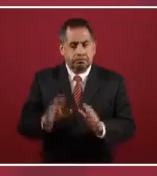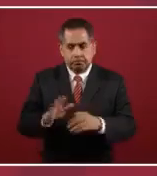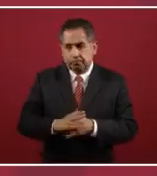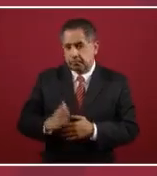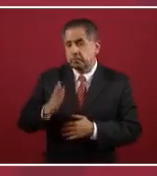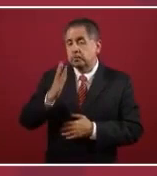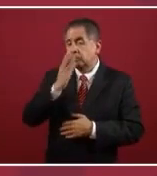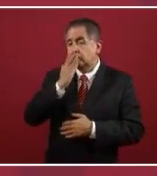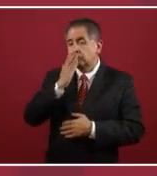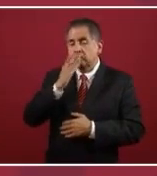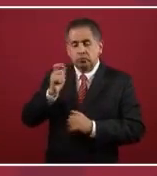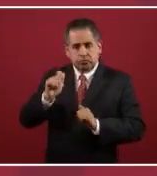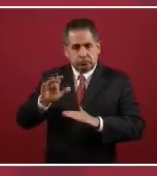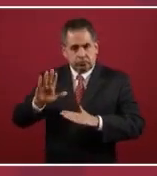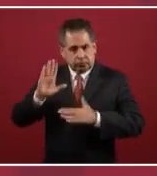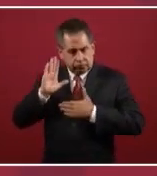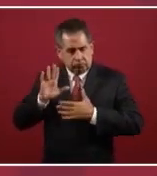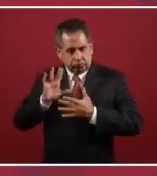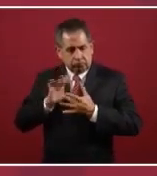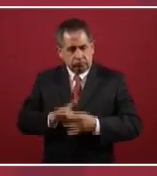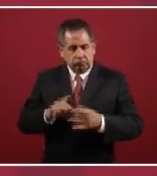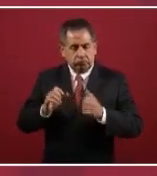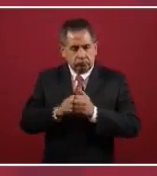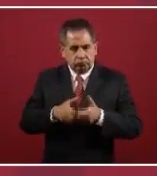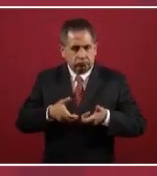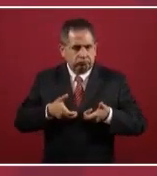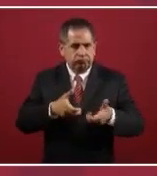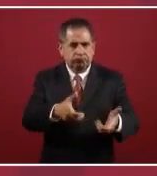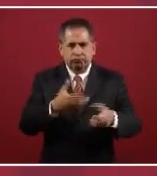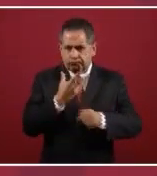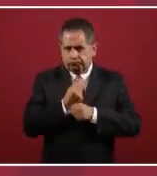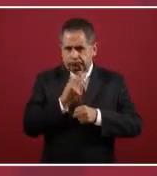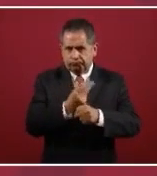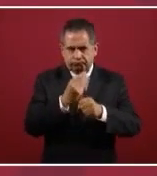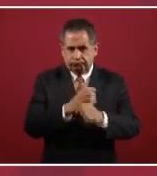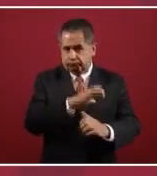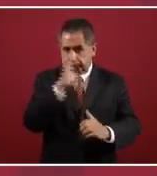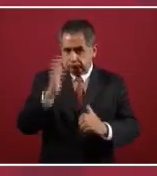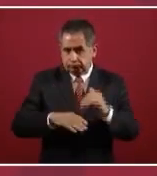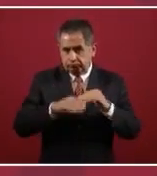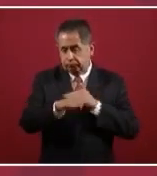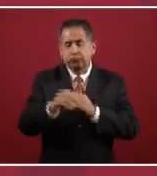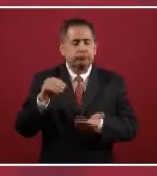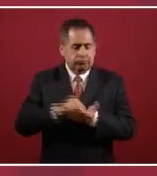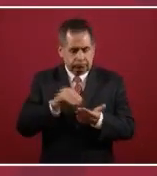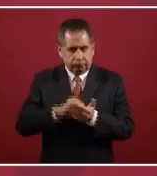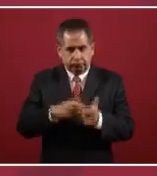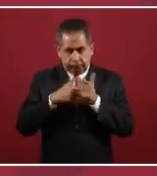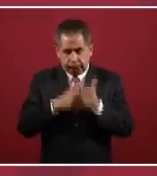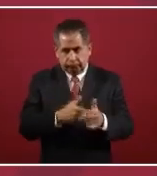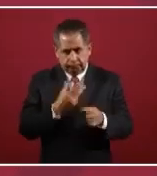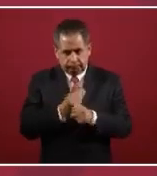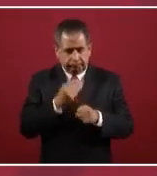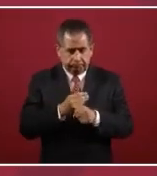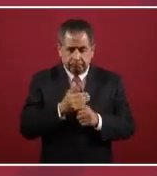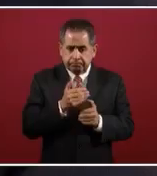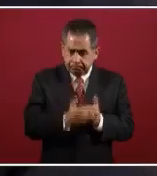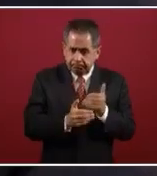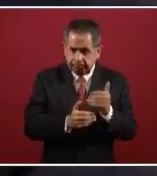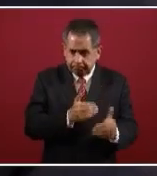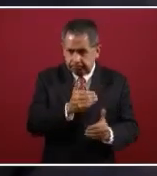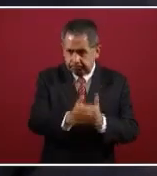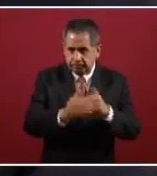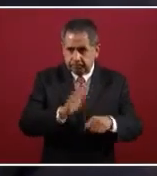el compromiso de terminar la carretera, se sigue trabajando, se sigue avanzando